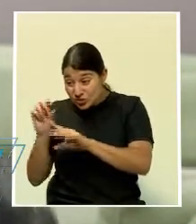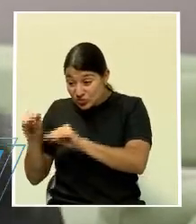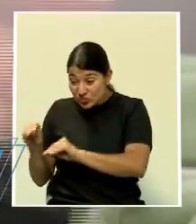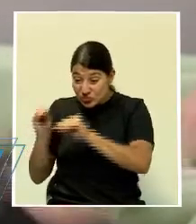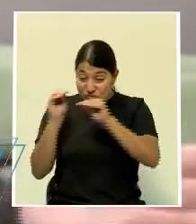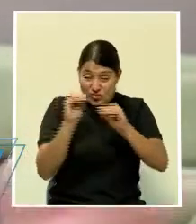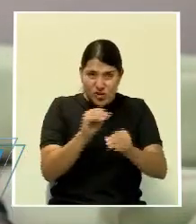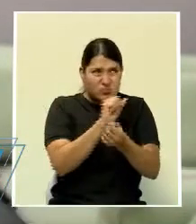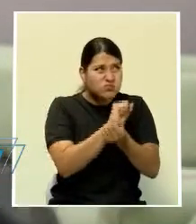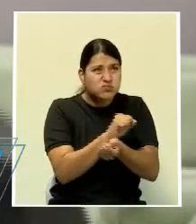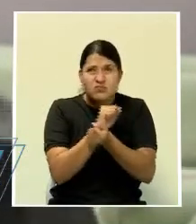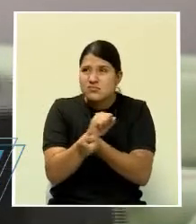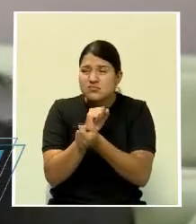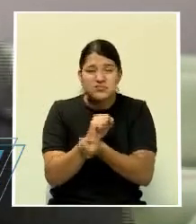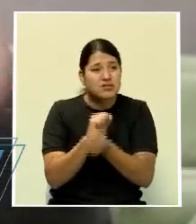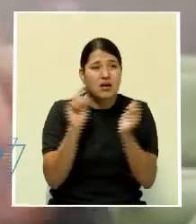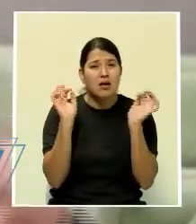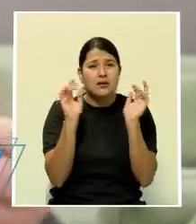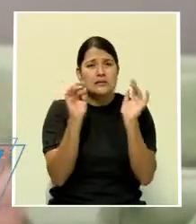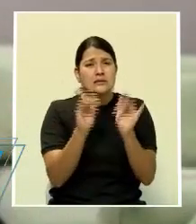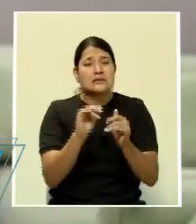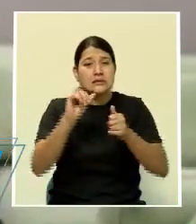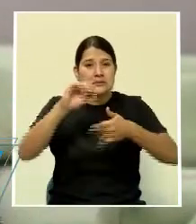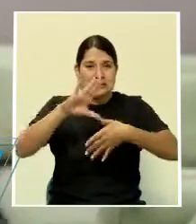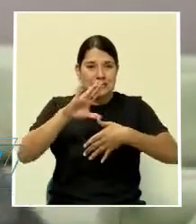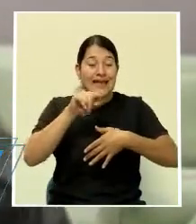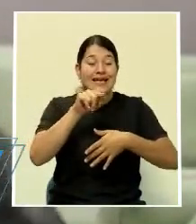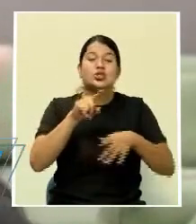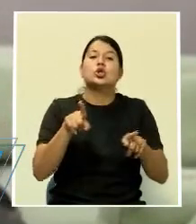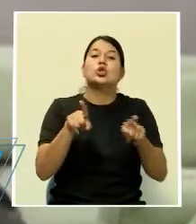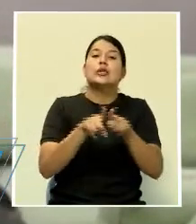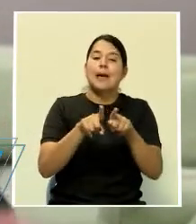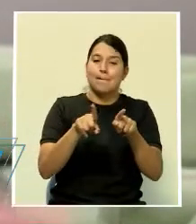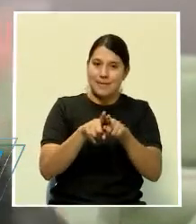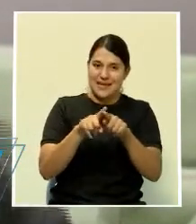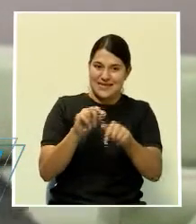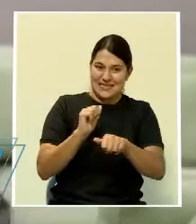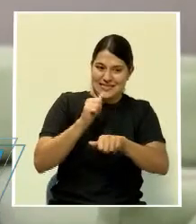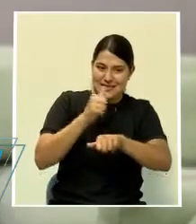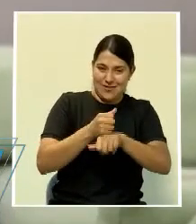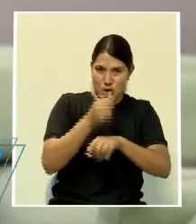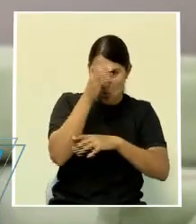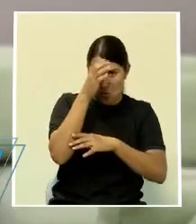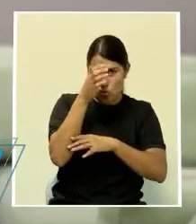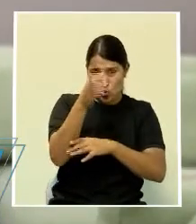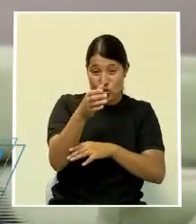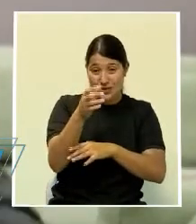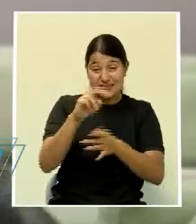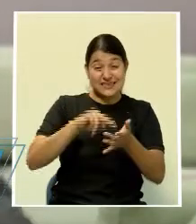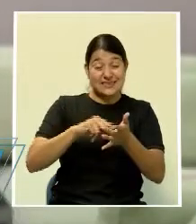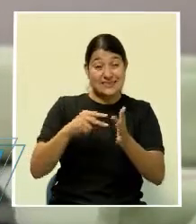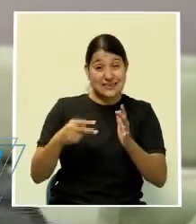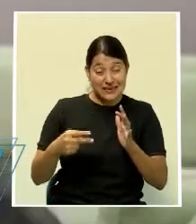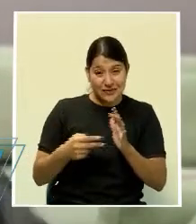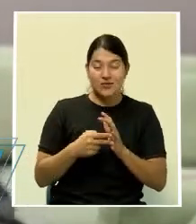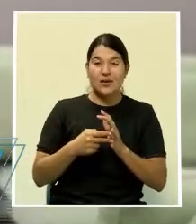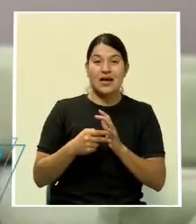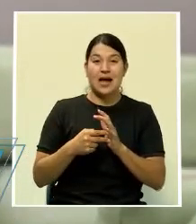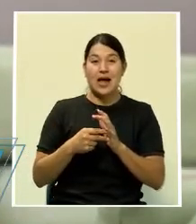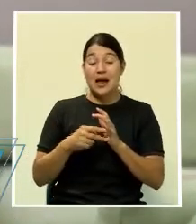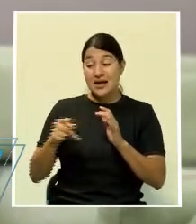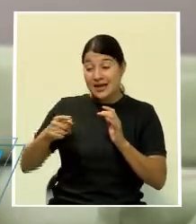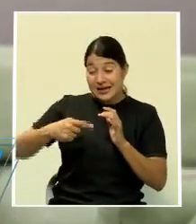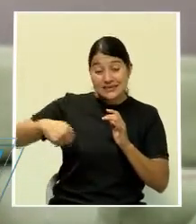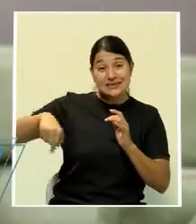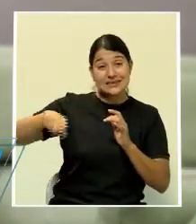que alimentaron los elementos más positivos. Esto quiere decir que la propia resistencia ampliada y